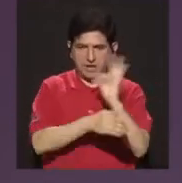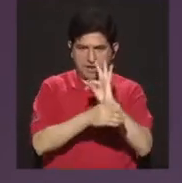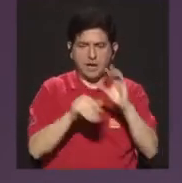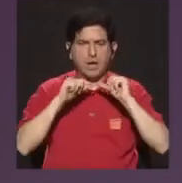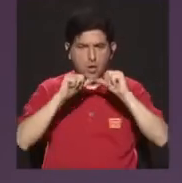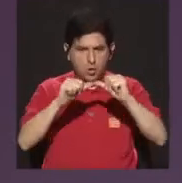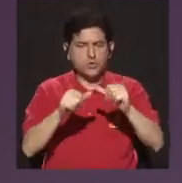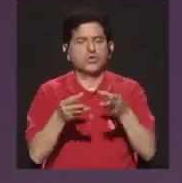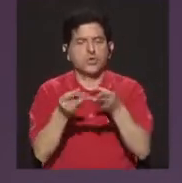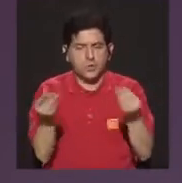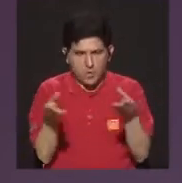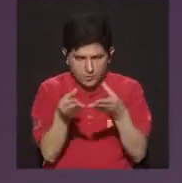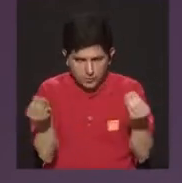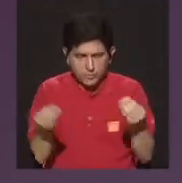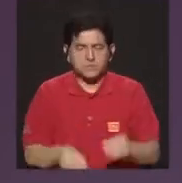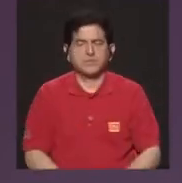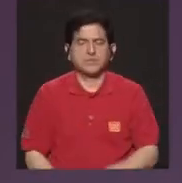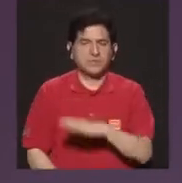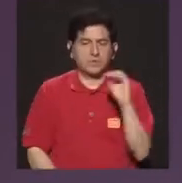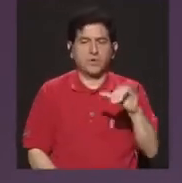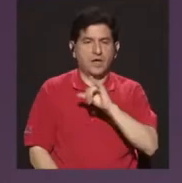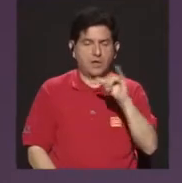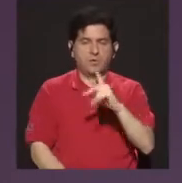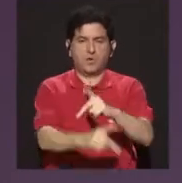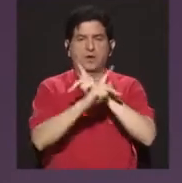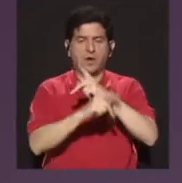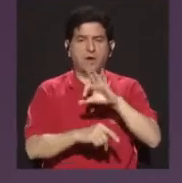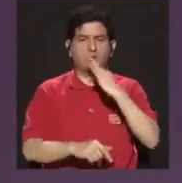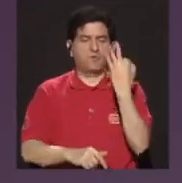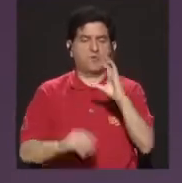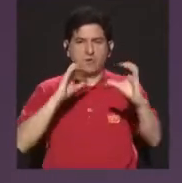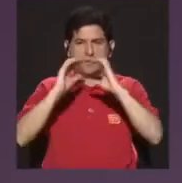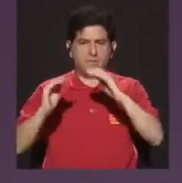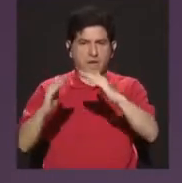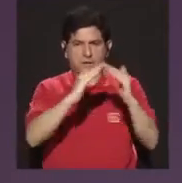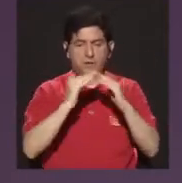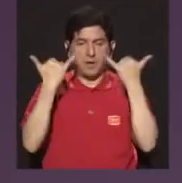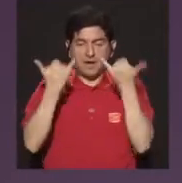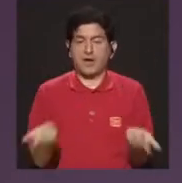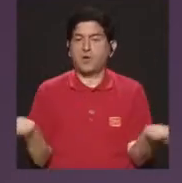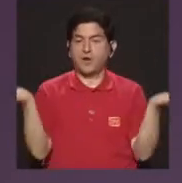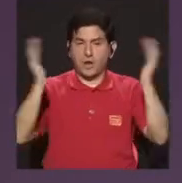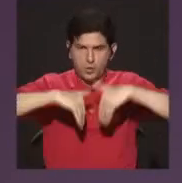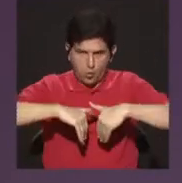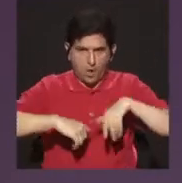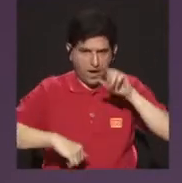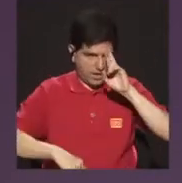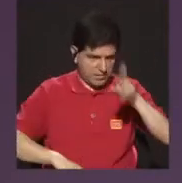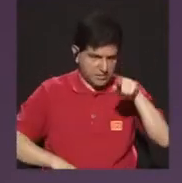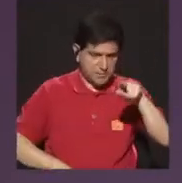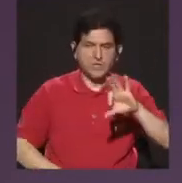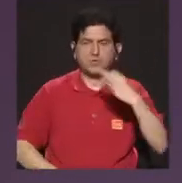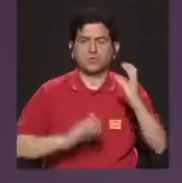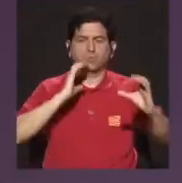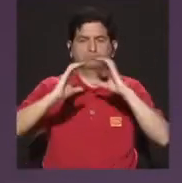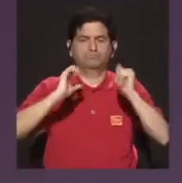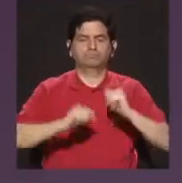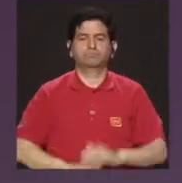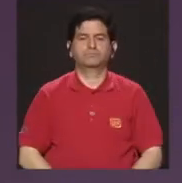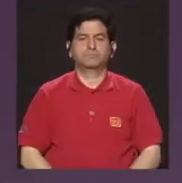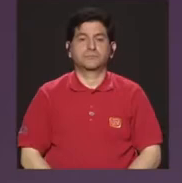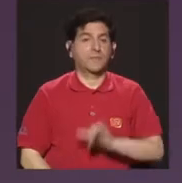producción y creando reservas también para medios comunitarios que en este país no existe ningún reconocimiento este tipo de medios de comunicación